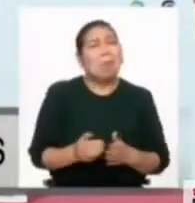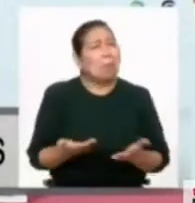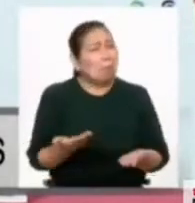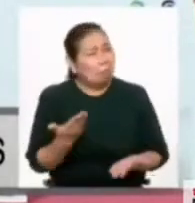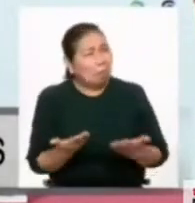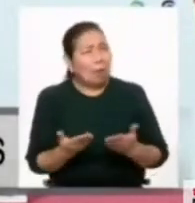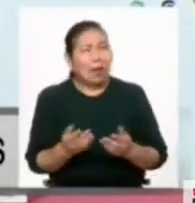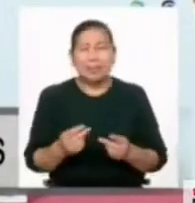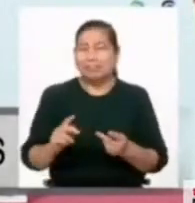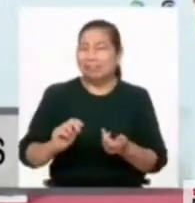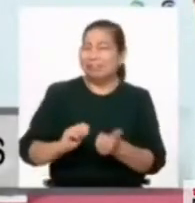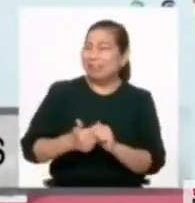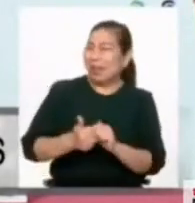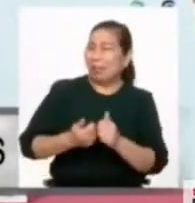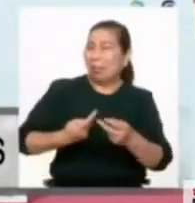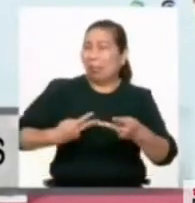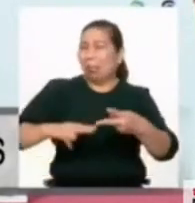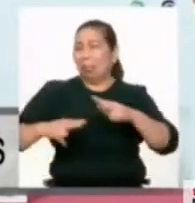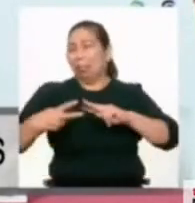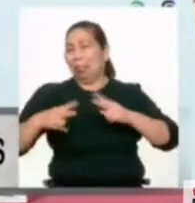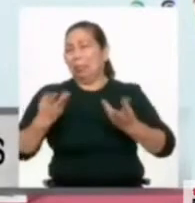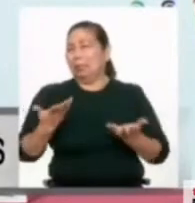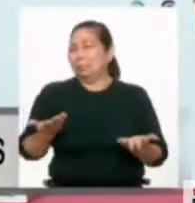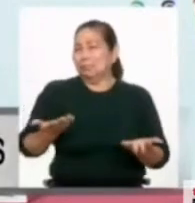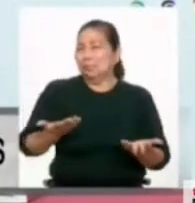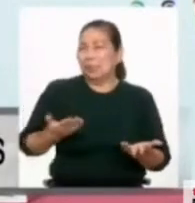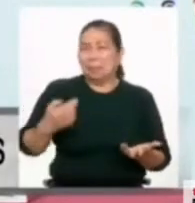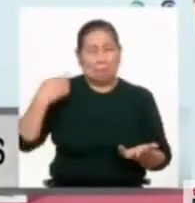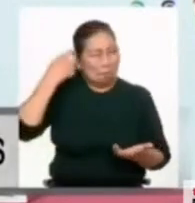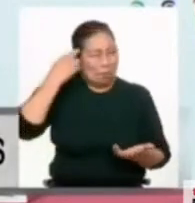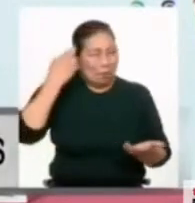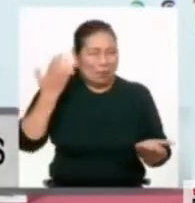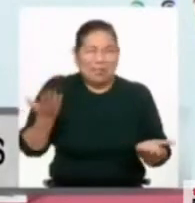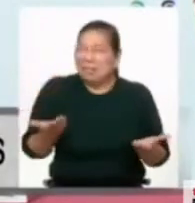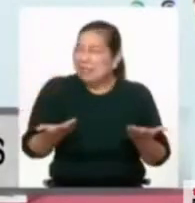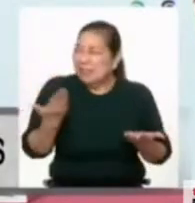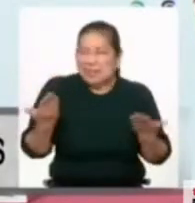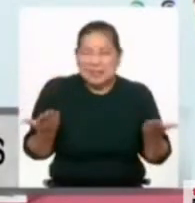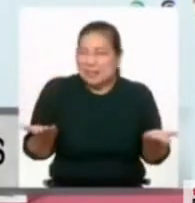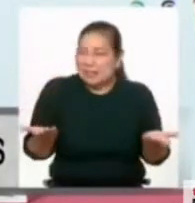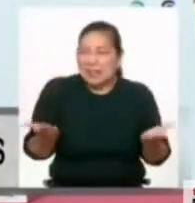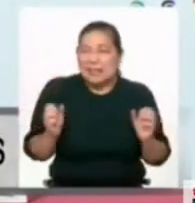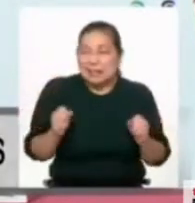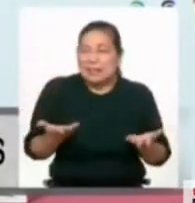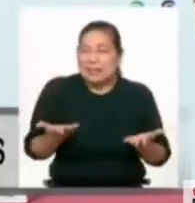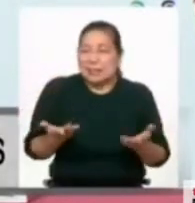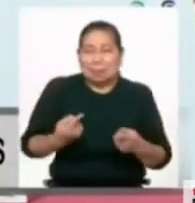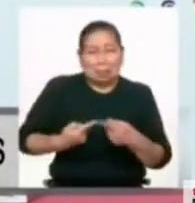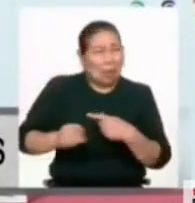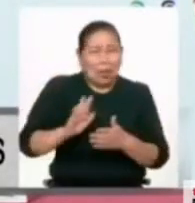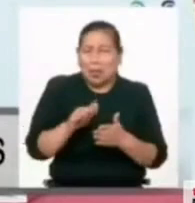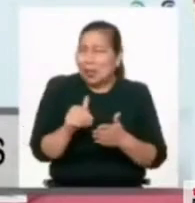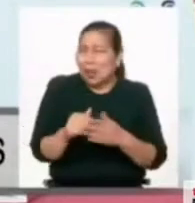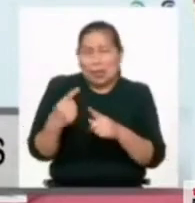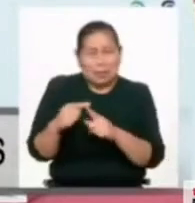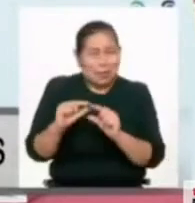también allí se desvirtúa, que dicen que nosotros hacemos política. ¿Qué política hacemos si allí intervienen de